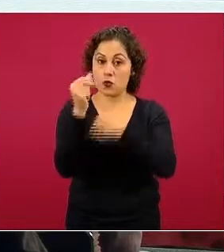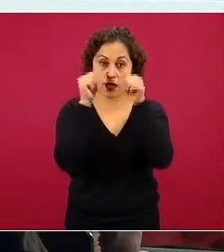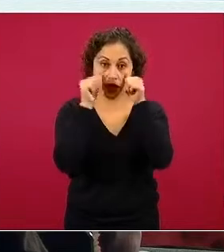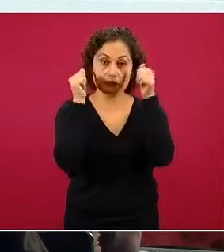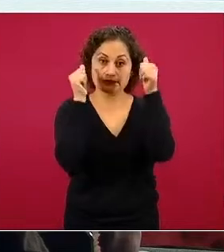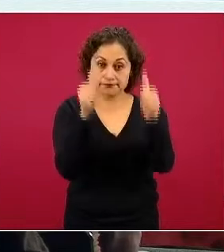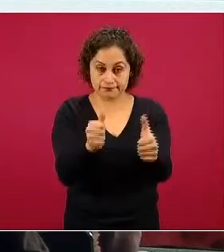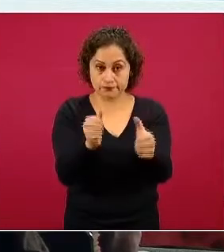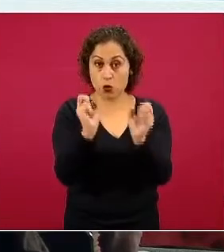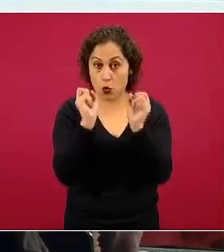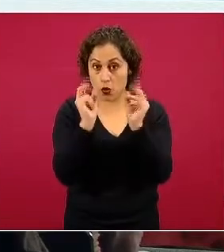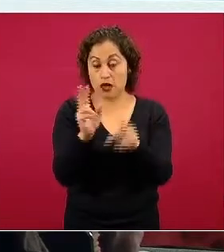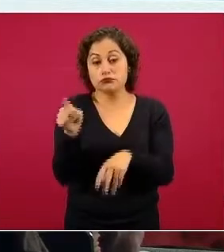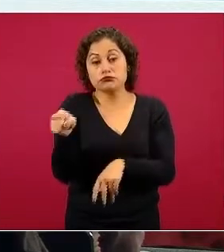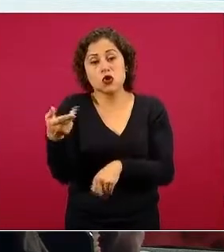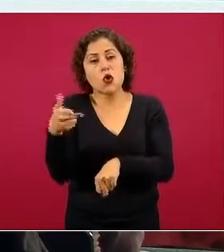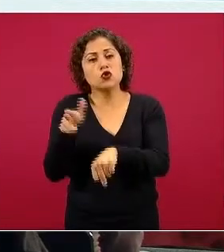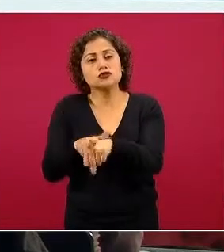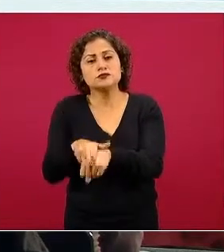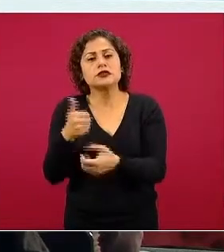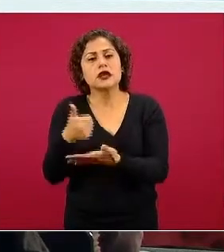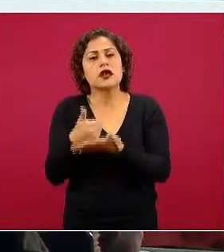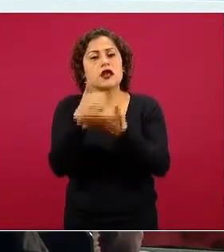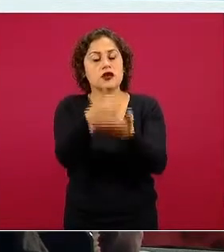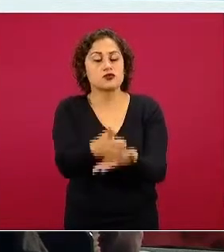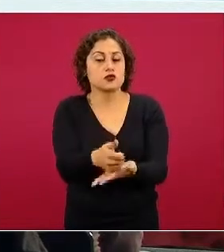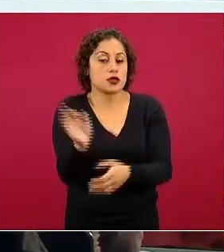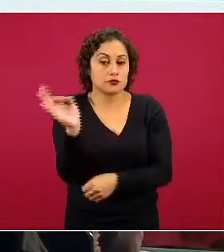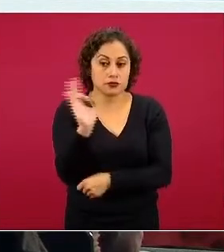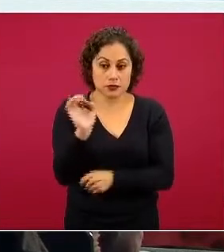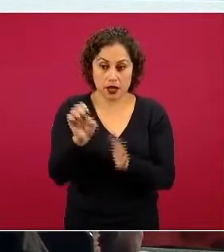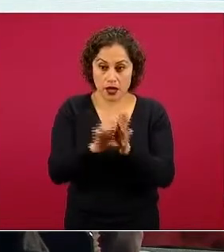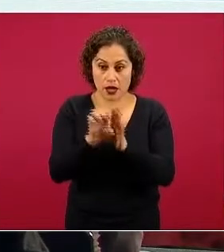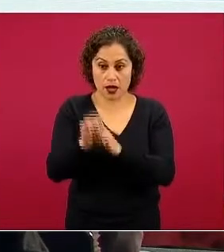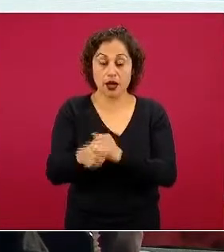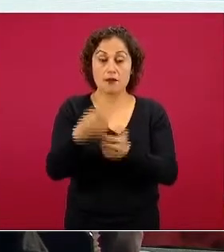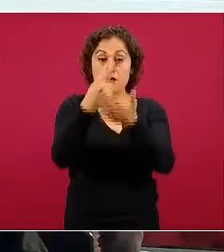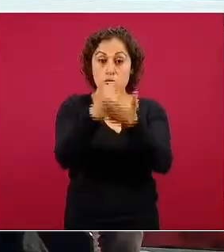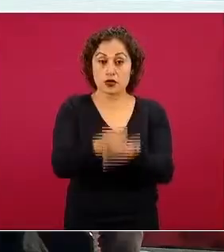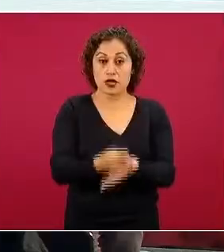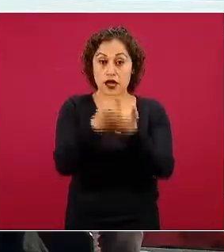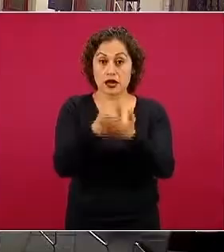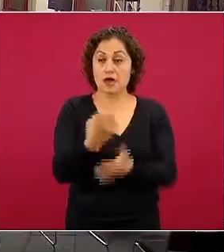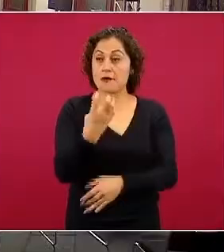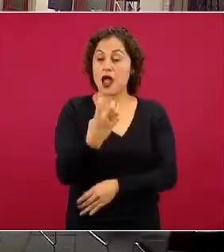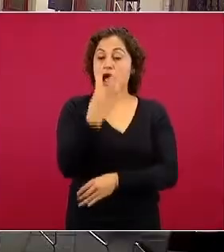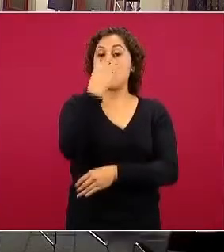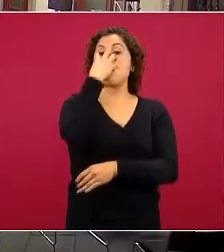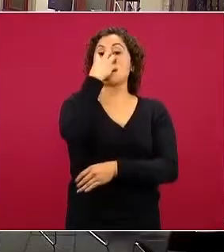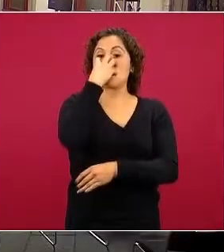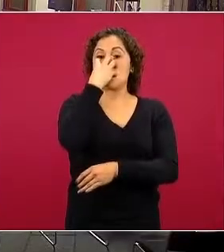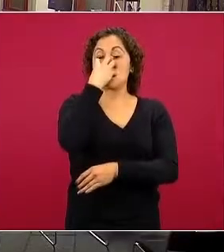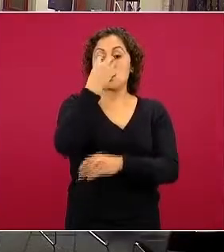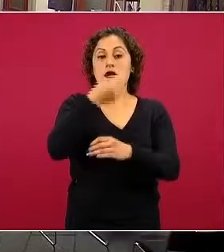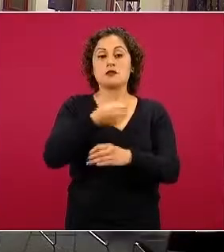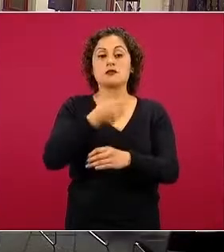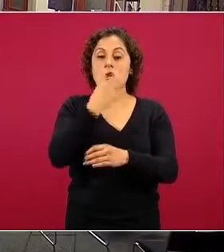ya sea una terapia con oxígeno suplementario por medio de